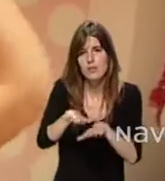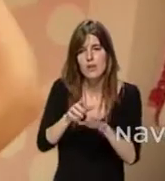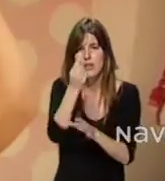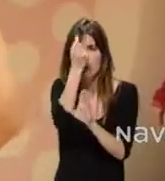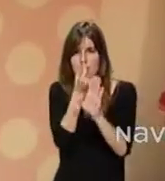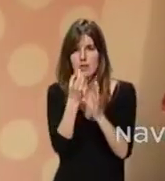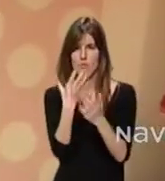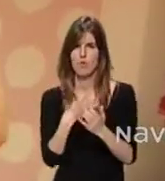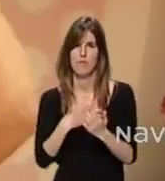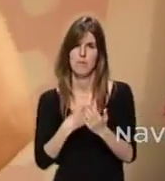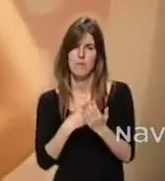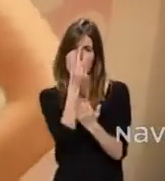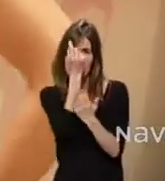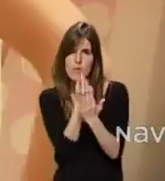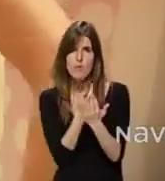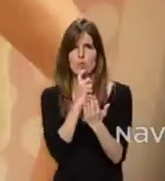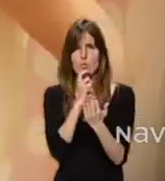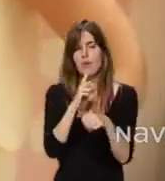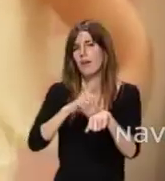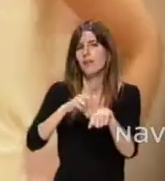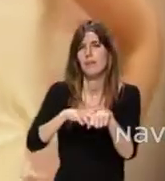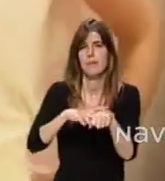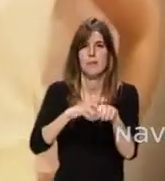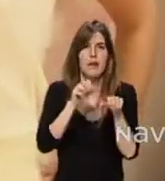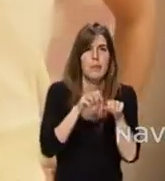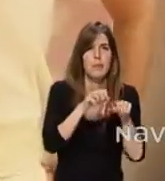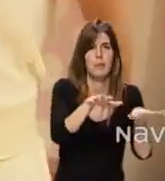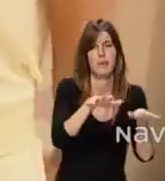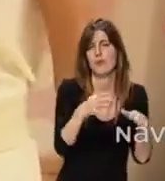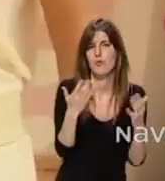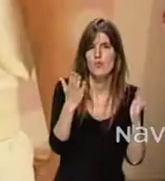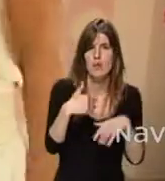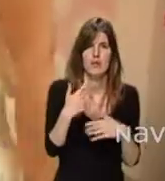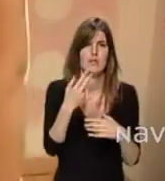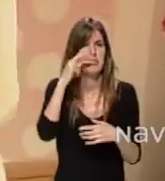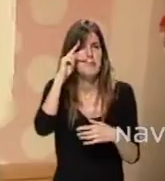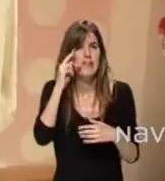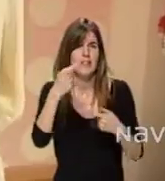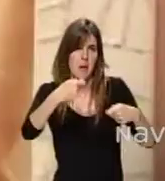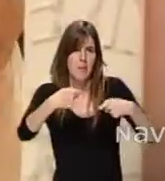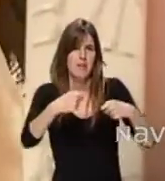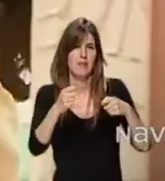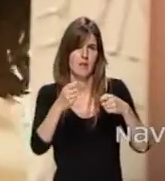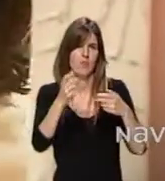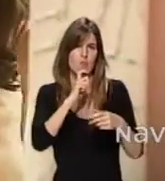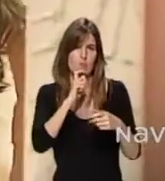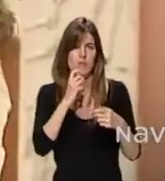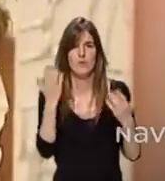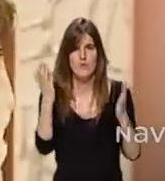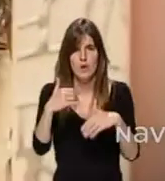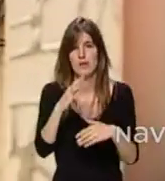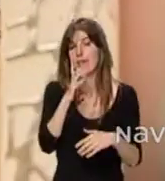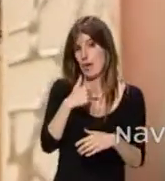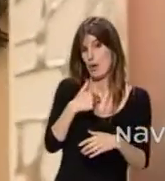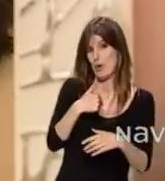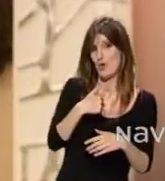diseñando y no tienen tampoco tiempo y muchas veces tampoco conocimientos para salir a la calle y poder vender. Entonces dice, yo justo